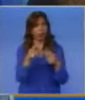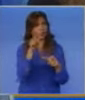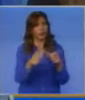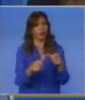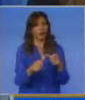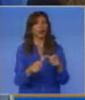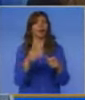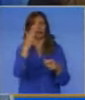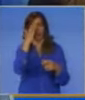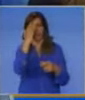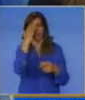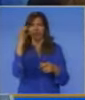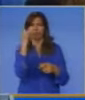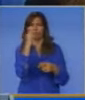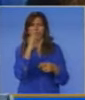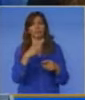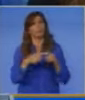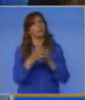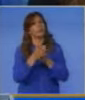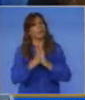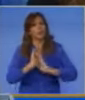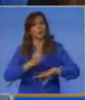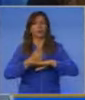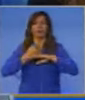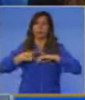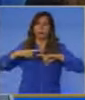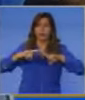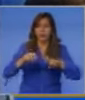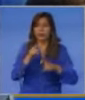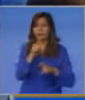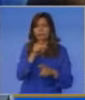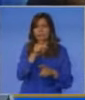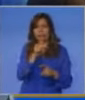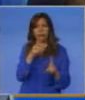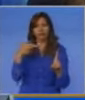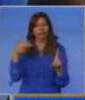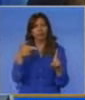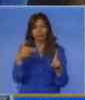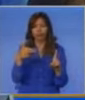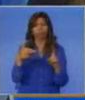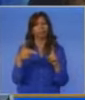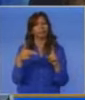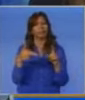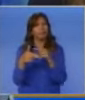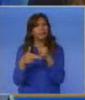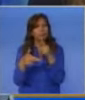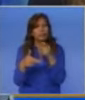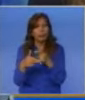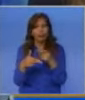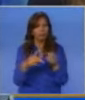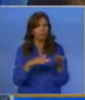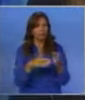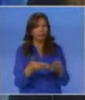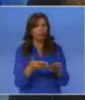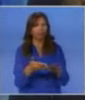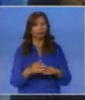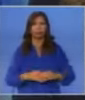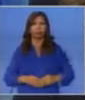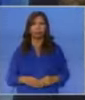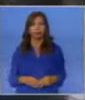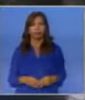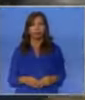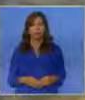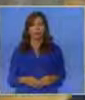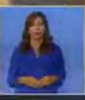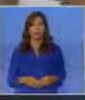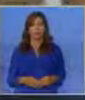llamado a las autoridades para que profundicen las investigaciones y se aclare quién asesinó y por qué al comunicador.